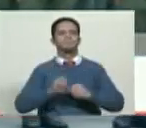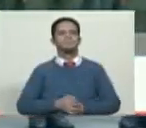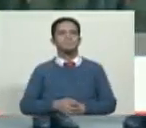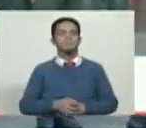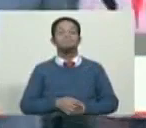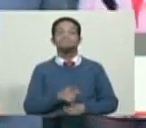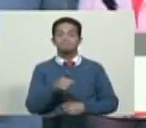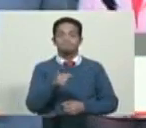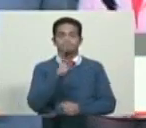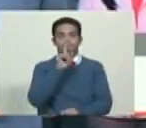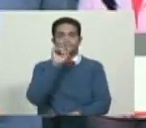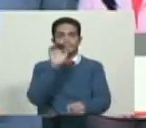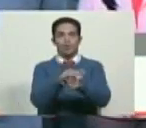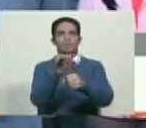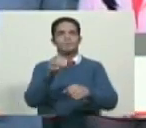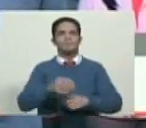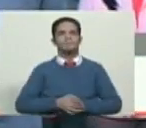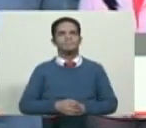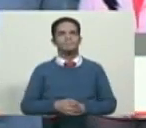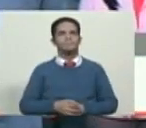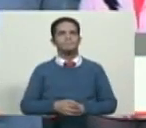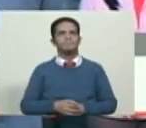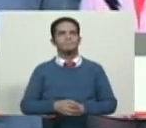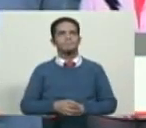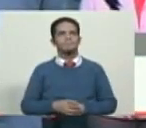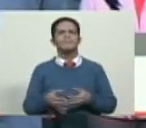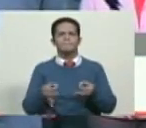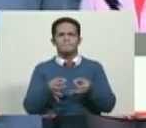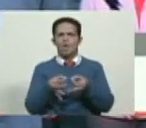Cúmplase entonces, máxima moral.